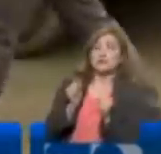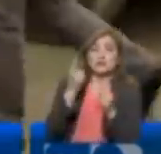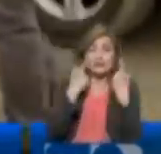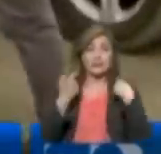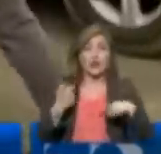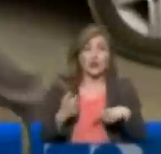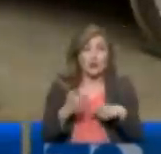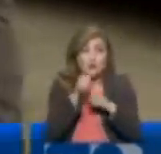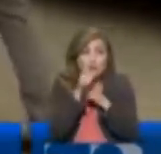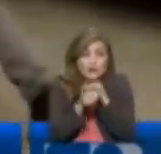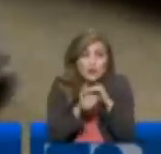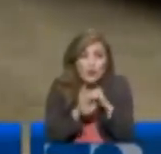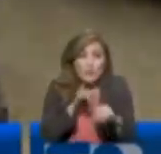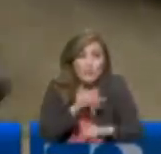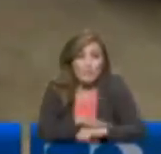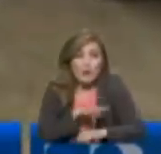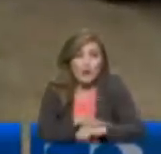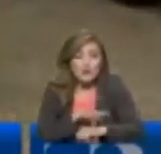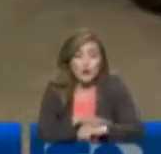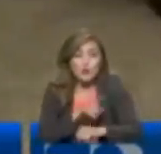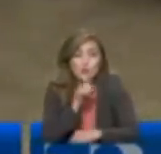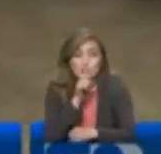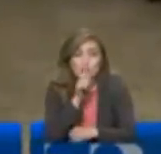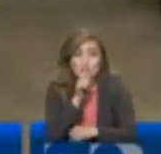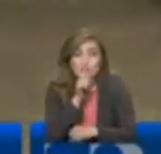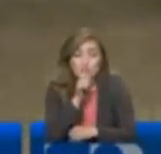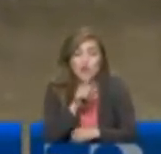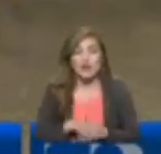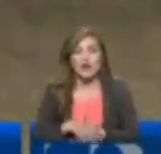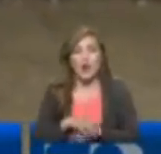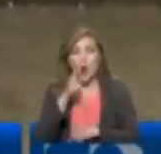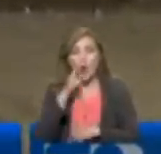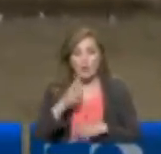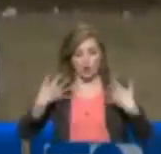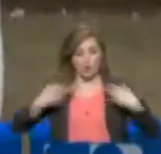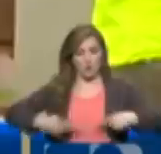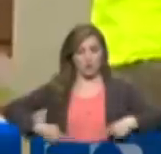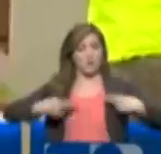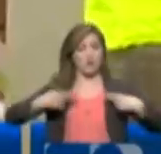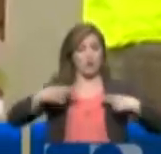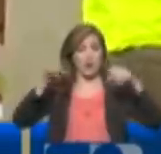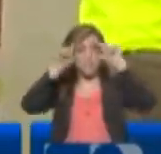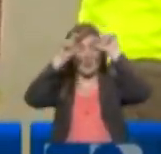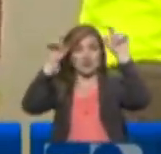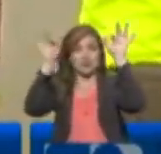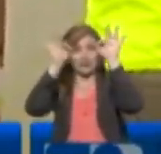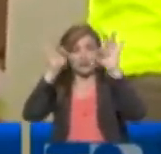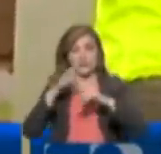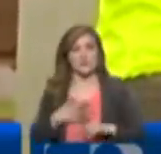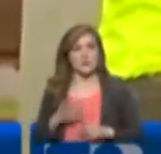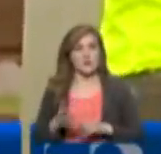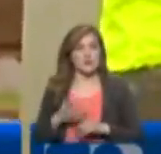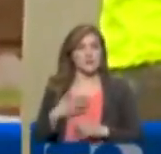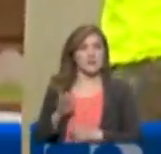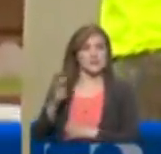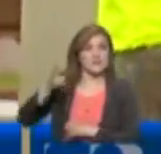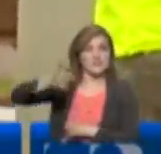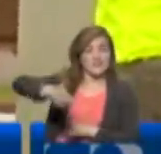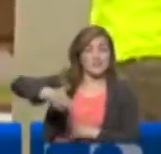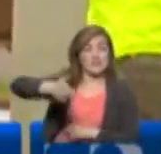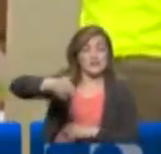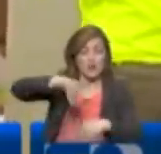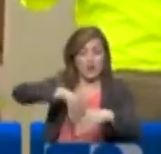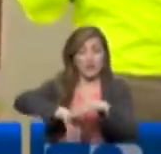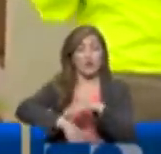heridas se escondieron en el baño turco los dos sujetos vestidos como empleos de la empresa eléctrica sometieron a las víctimas los